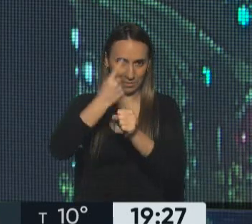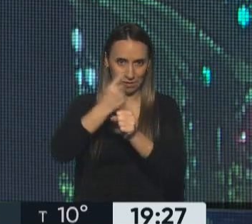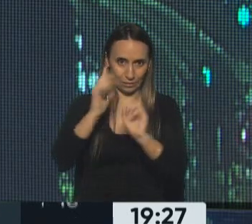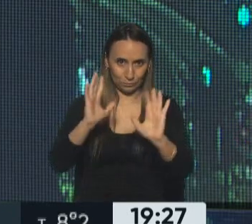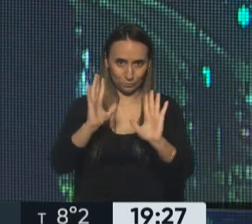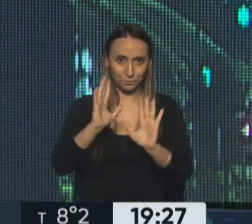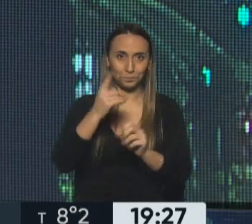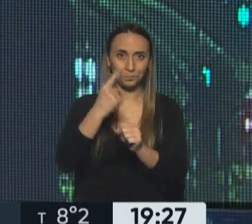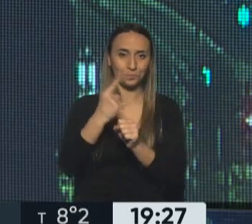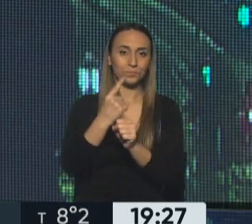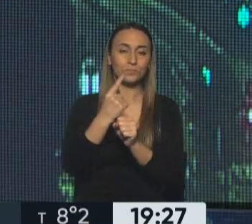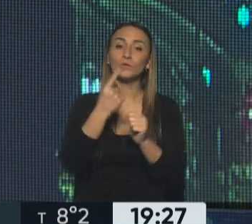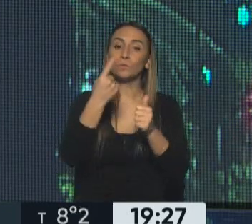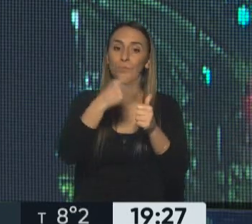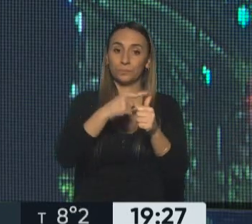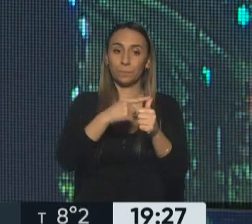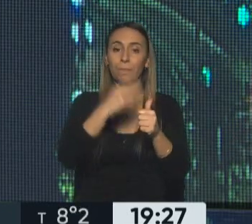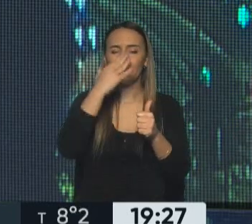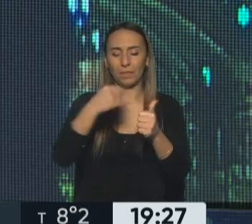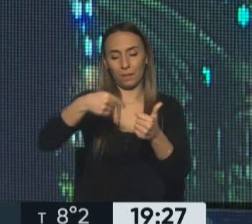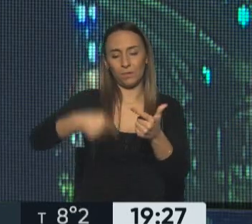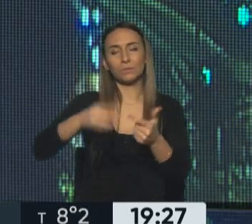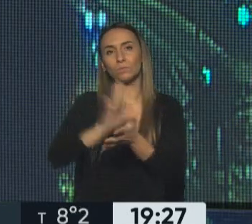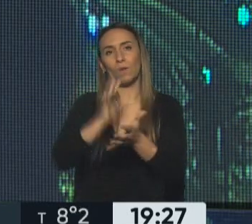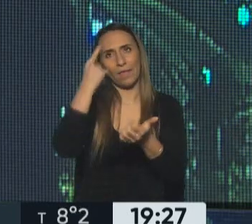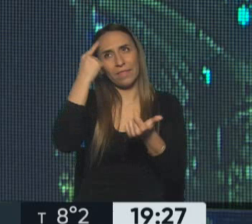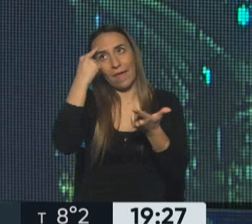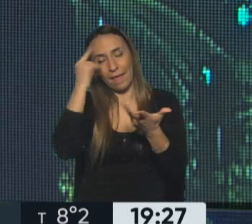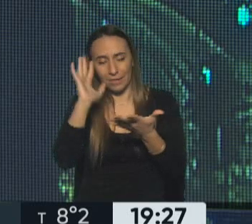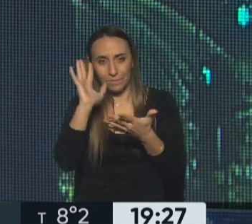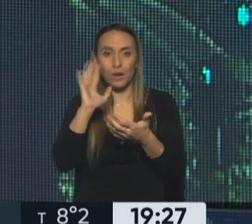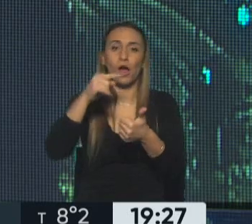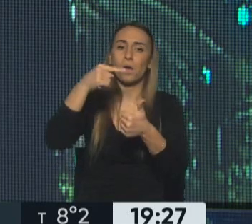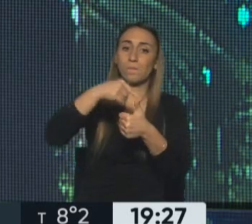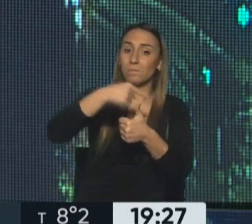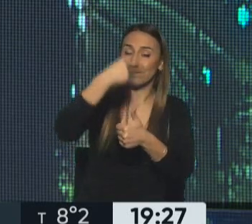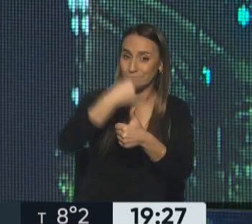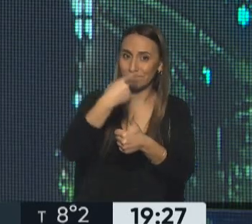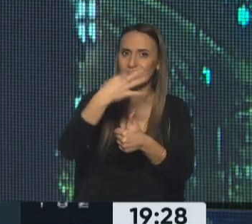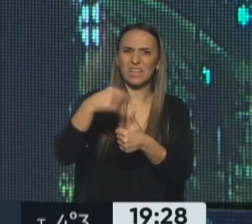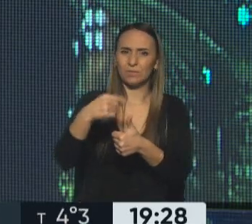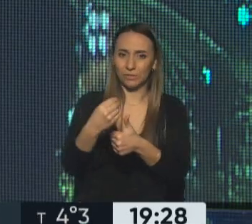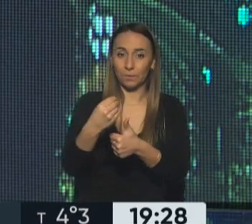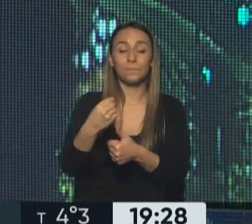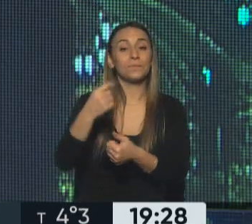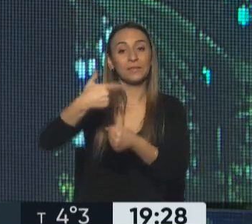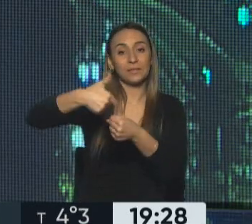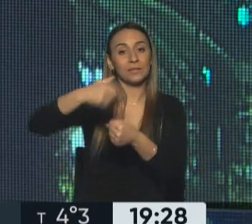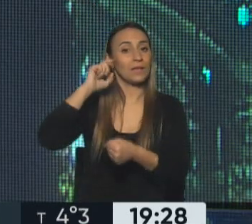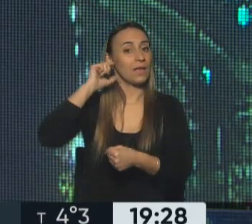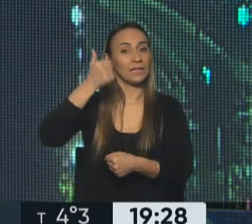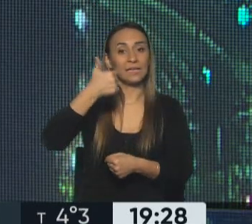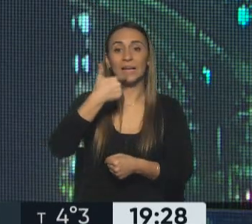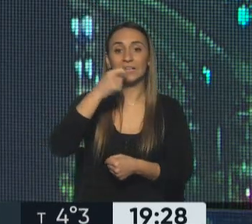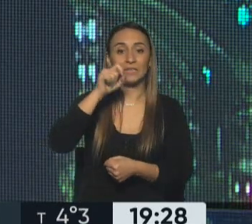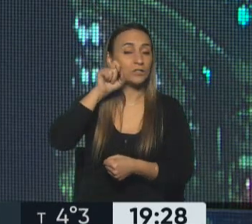¿no? Que es interesante analizar. Después vienen las hipótesis. ¿El dato cuál es? Que en general el gasoil es la base,